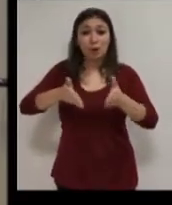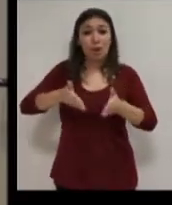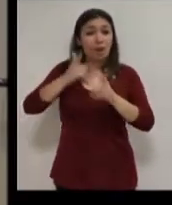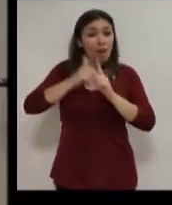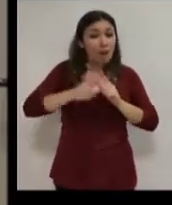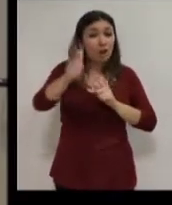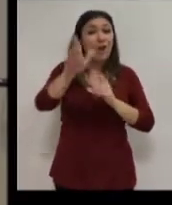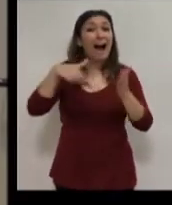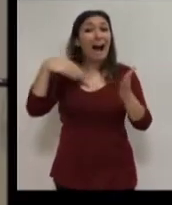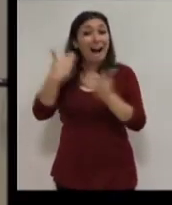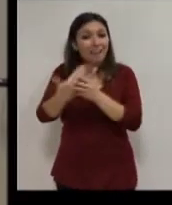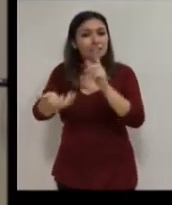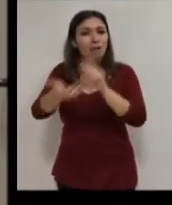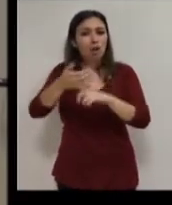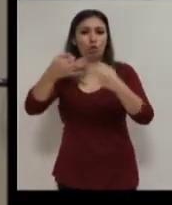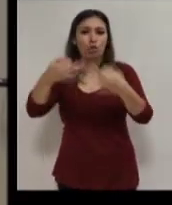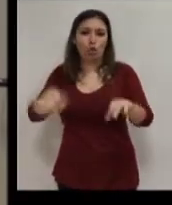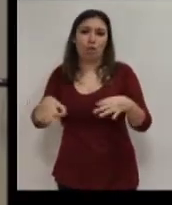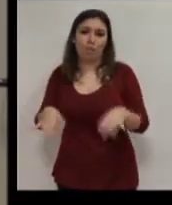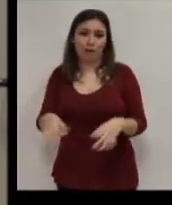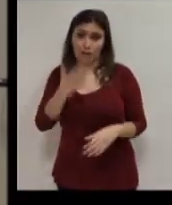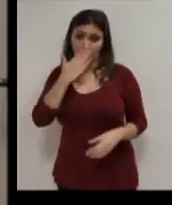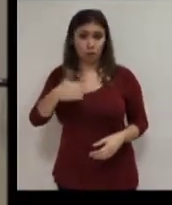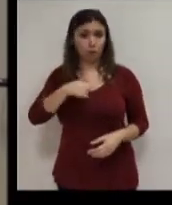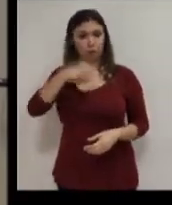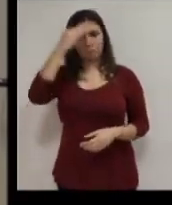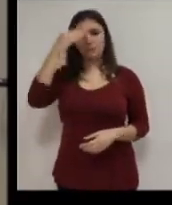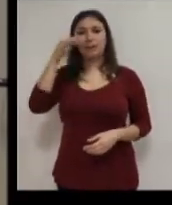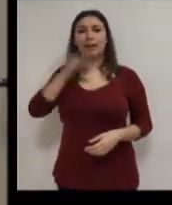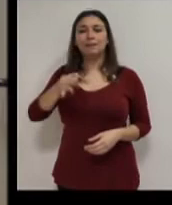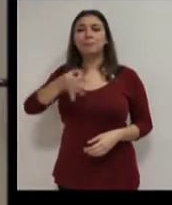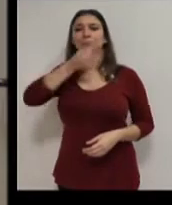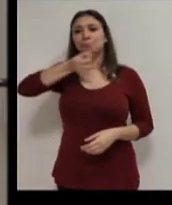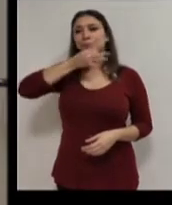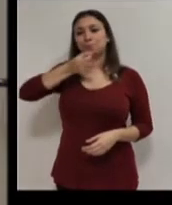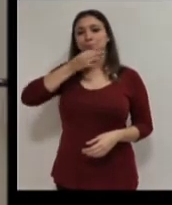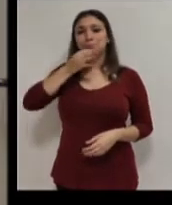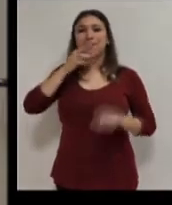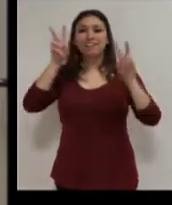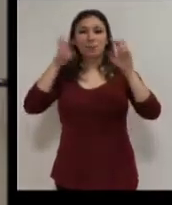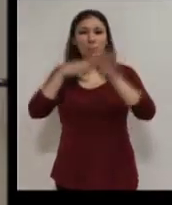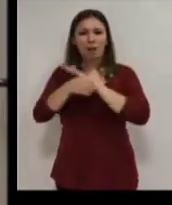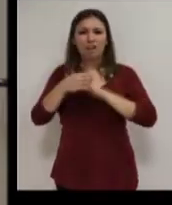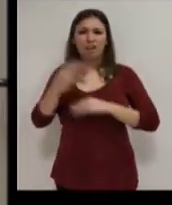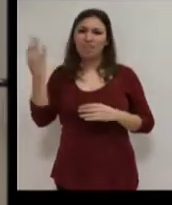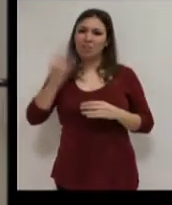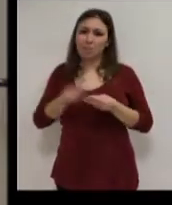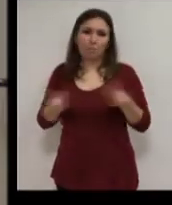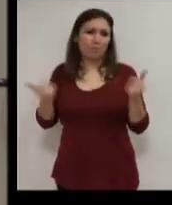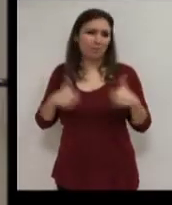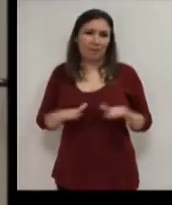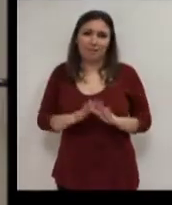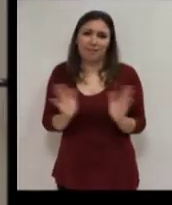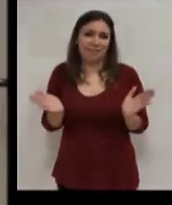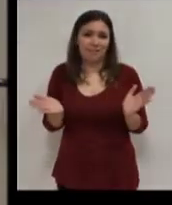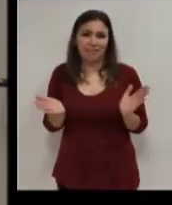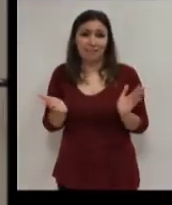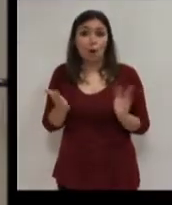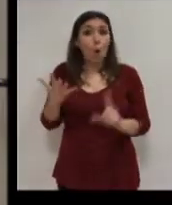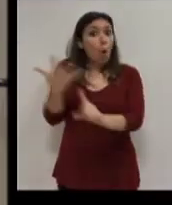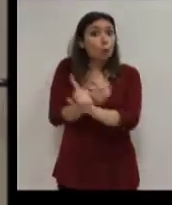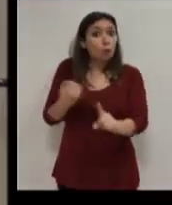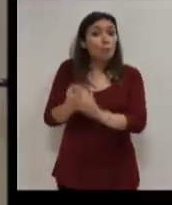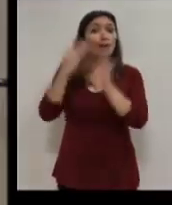largo camino hacia la normalidad. Yo soy de los que pienso que charlatanes de la accesibilidad no deberíamos existir,